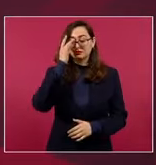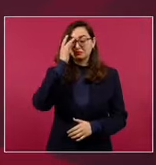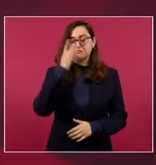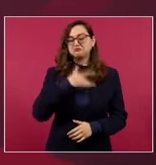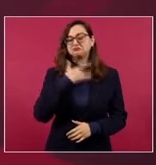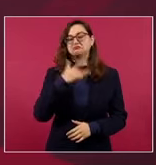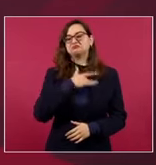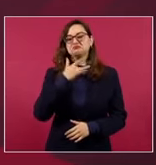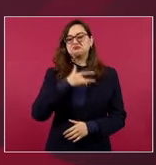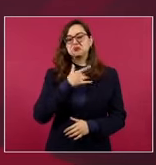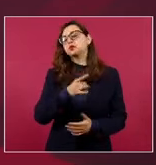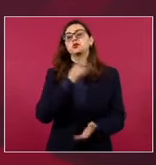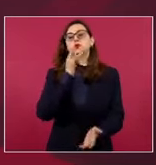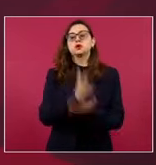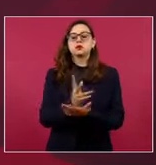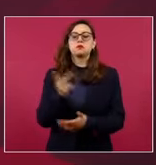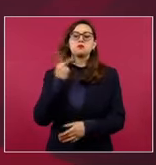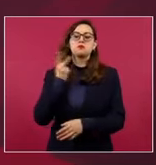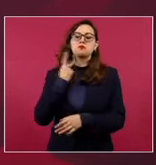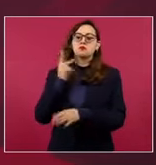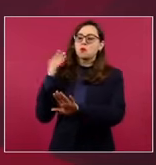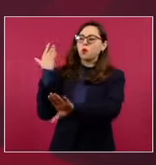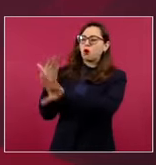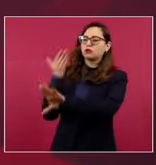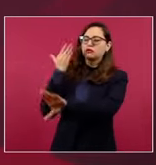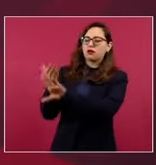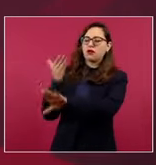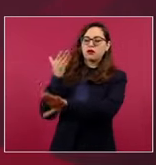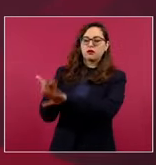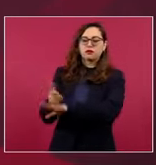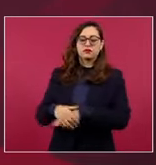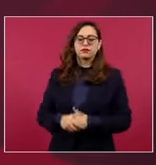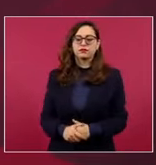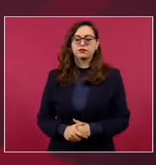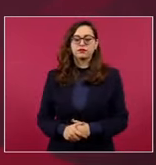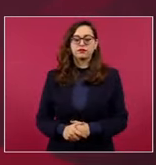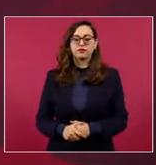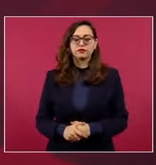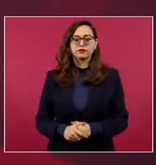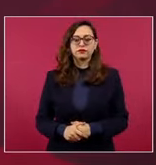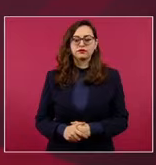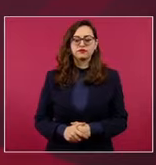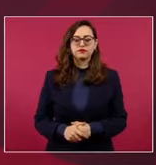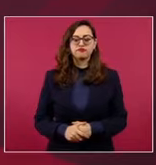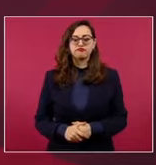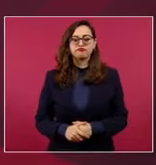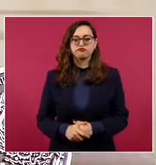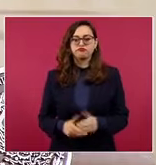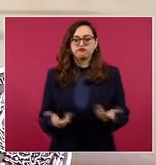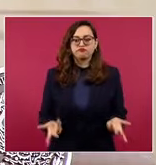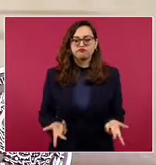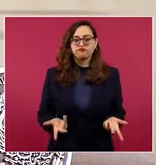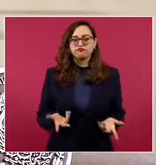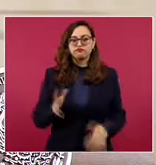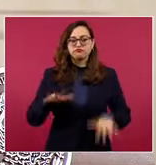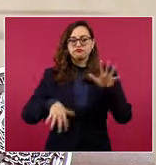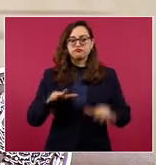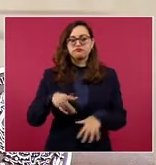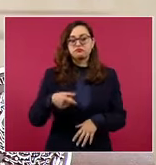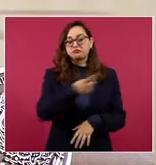politiquería, ¿no? Porque por lo general los que acusan no tienen autoridad moral,